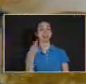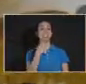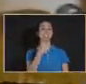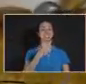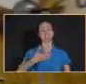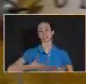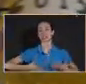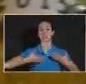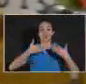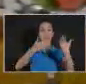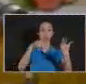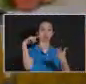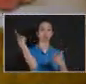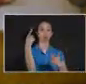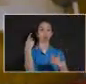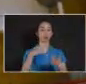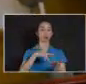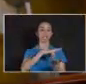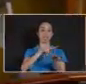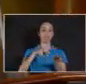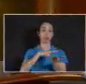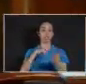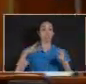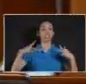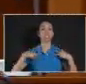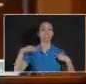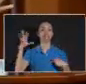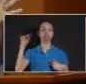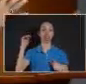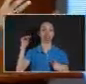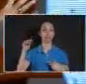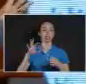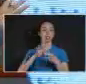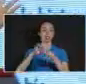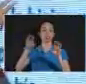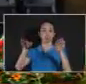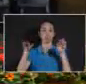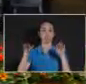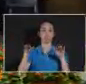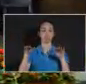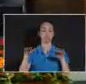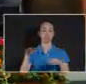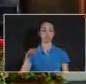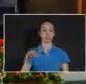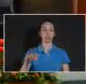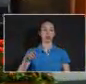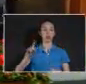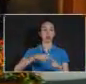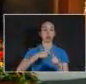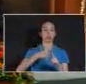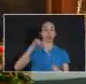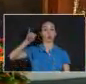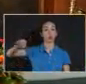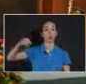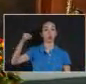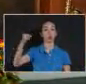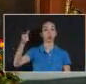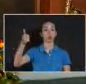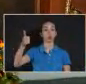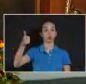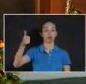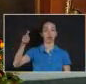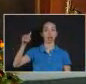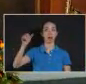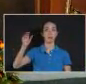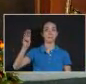hay pláticas de paz. Cuando Joab regresa de hacer una incursión, sabe que Abner, el que había matado